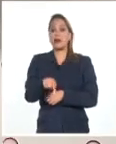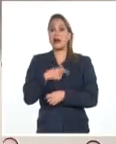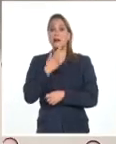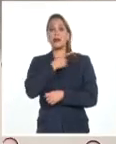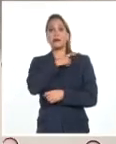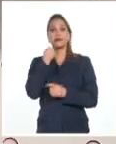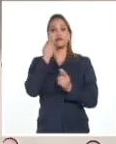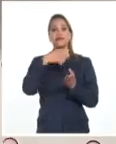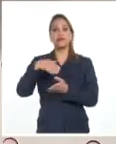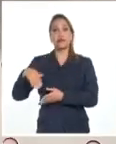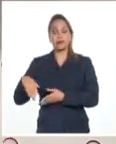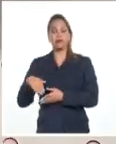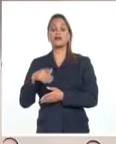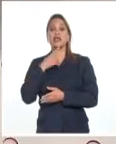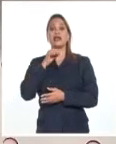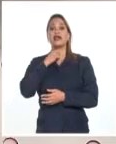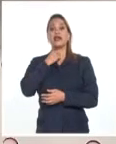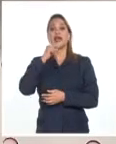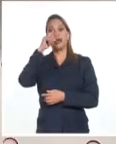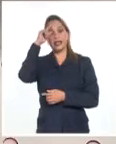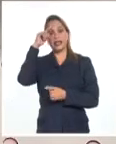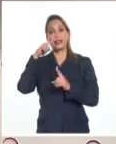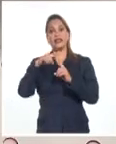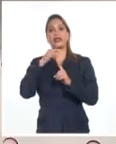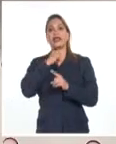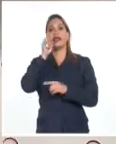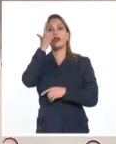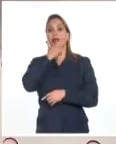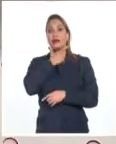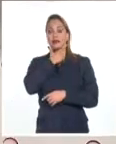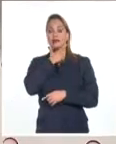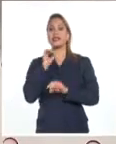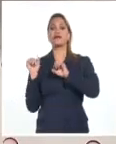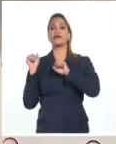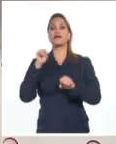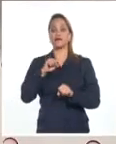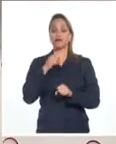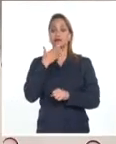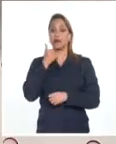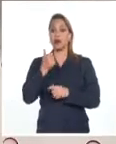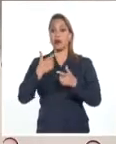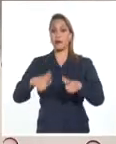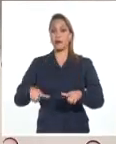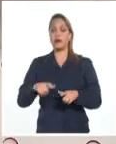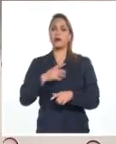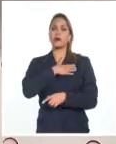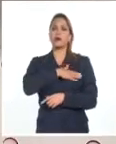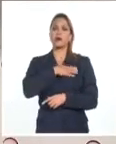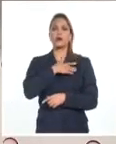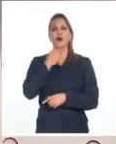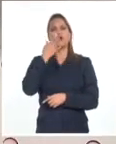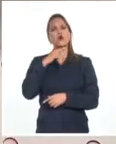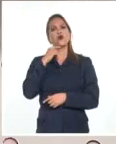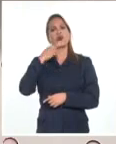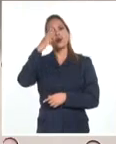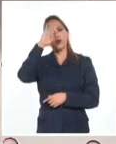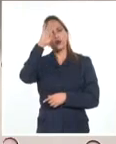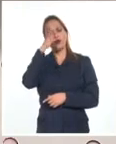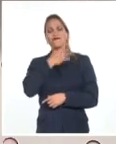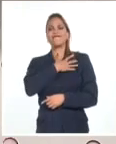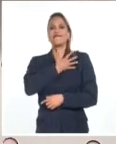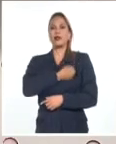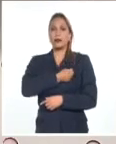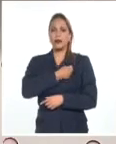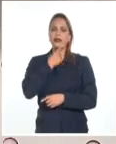Estela Rodríguez, nuestra primera campeona mundial de judo. Mis condolencias a familiares y amigos. Cuba llora a su partida, publicó el